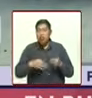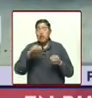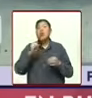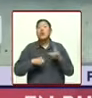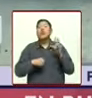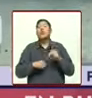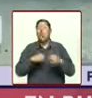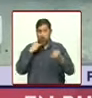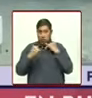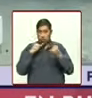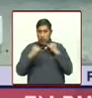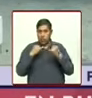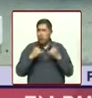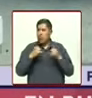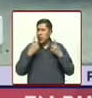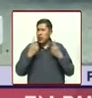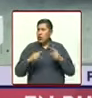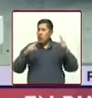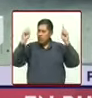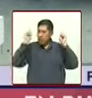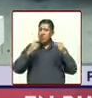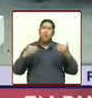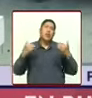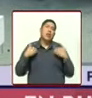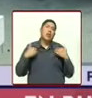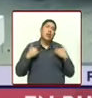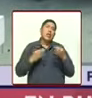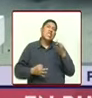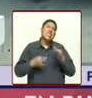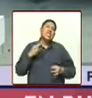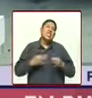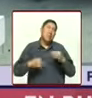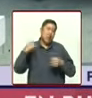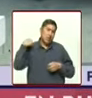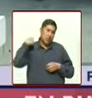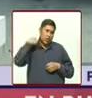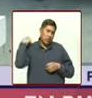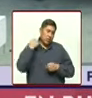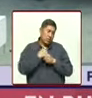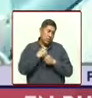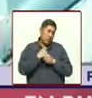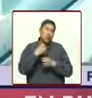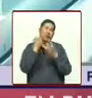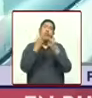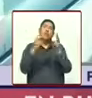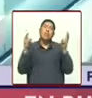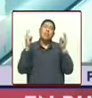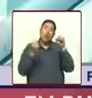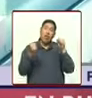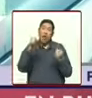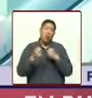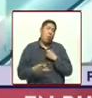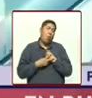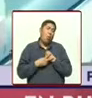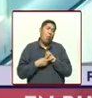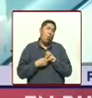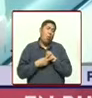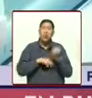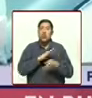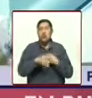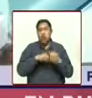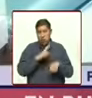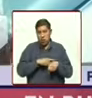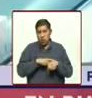o descartar estos datos que también hemos logrado obtener. Si acaso este sargento trabajó en Viacha, si acaso el vehículo estaba guardado durante todo este